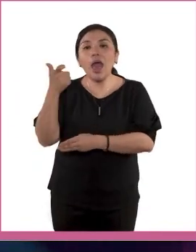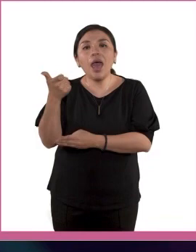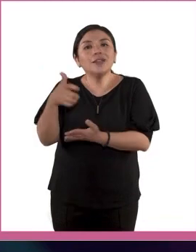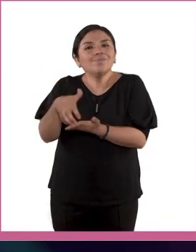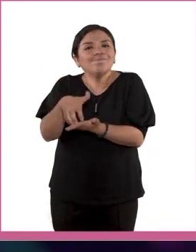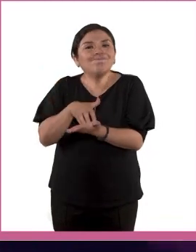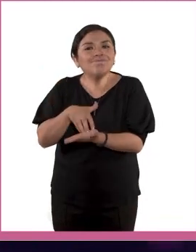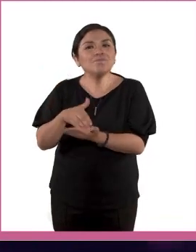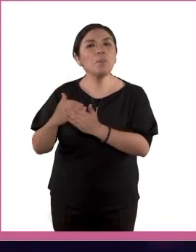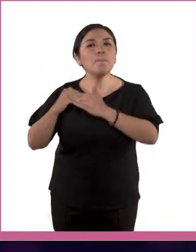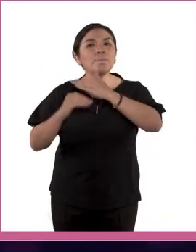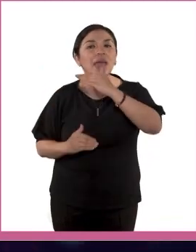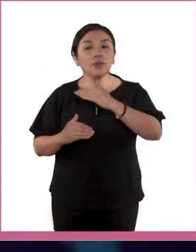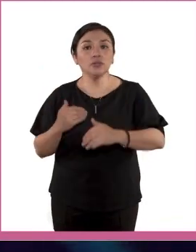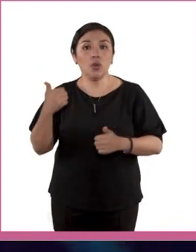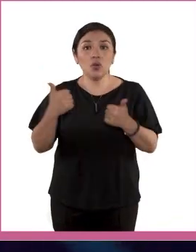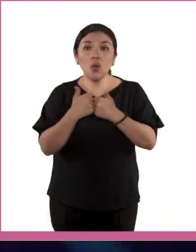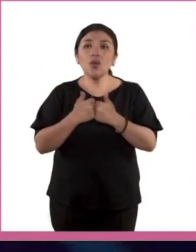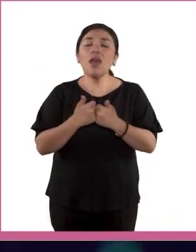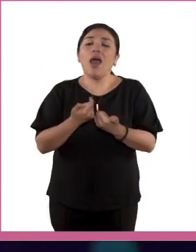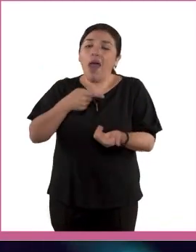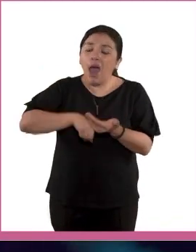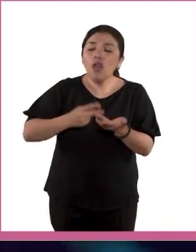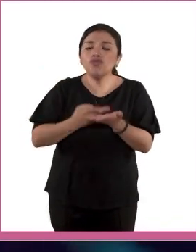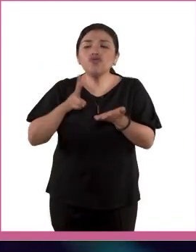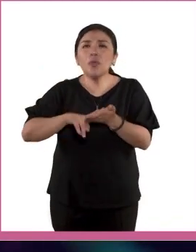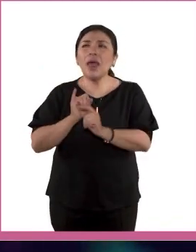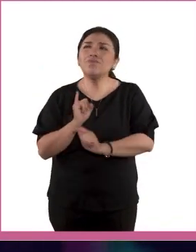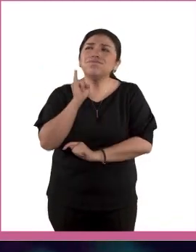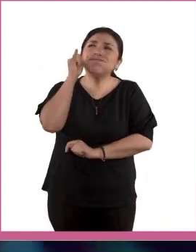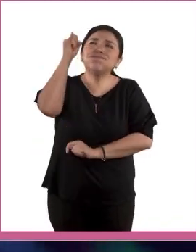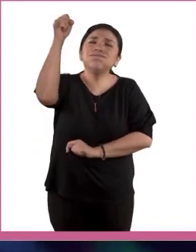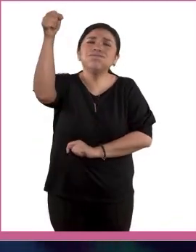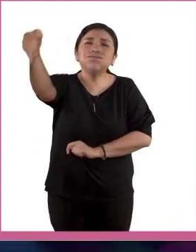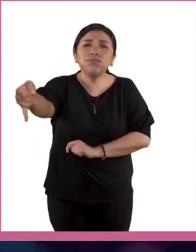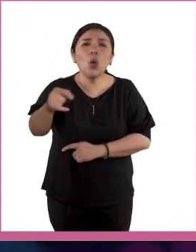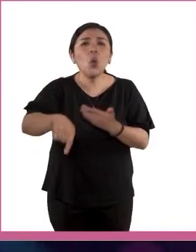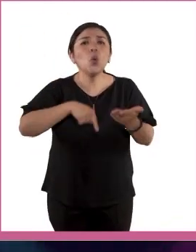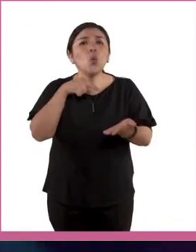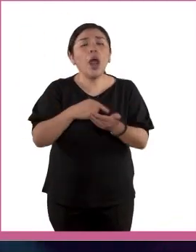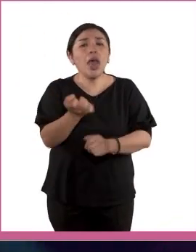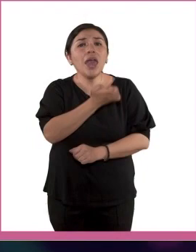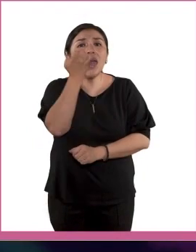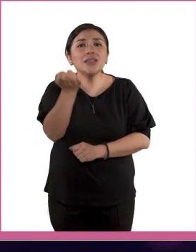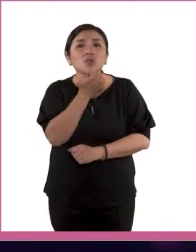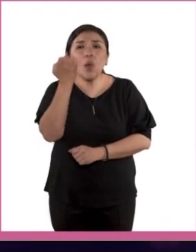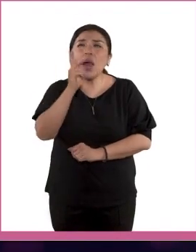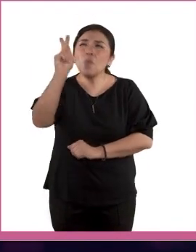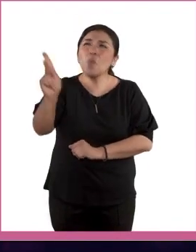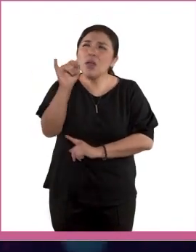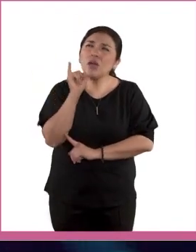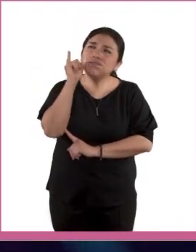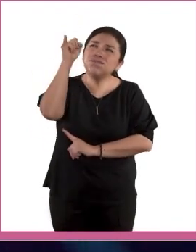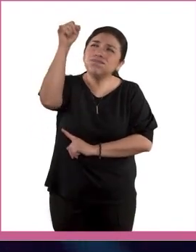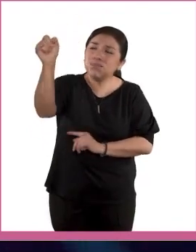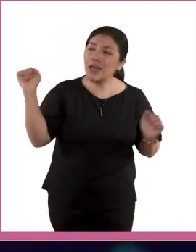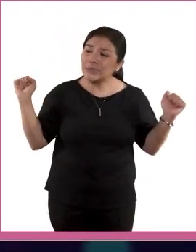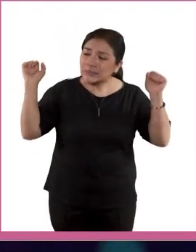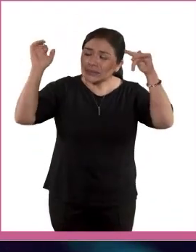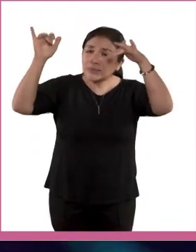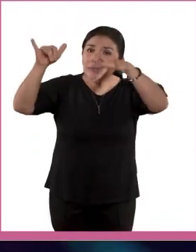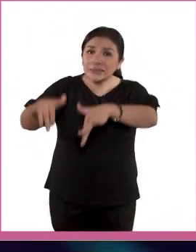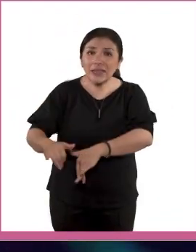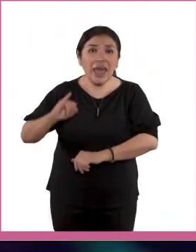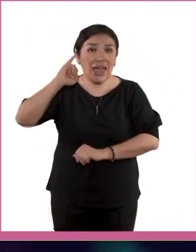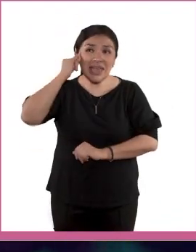más escasos, y la lejanía de provenir de una comunidad o